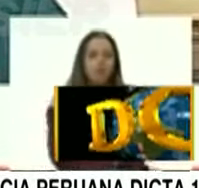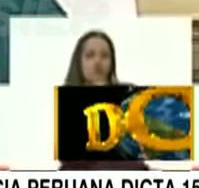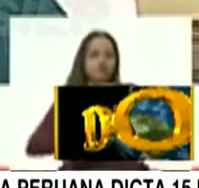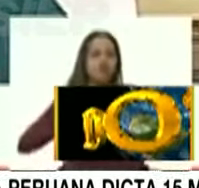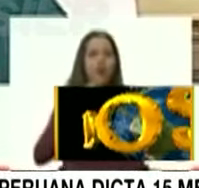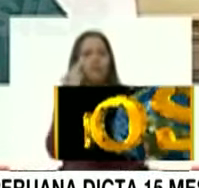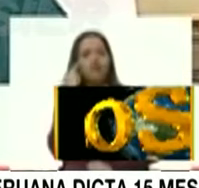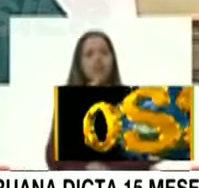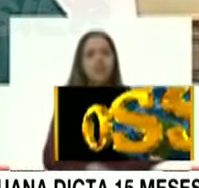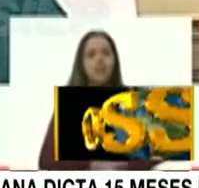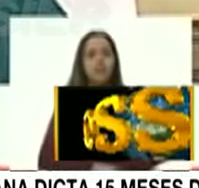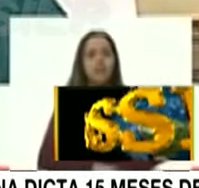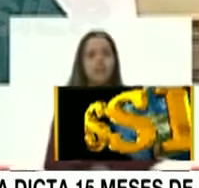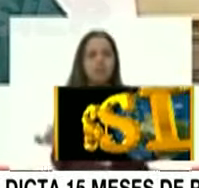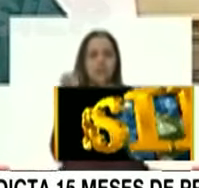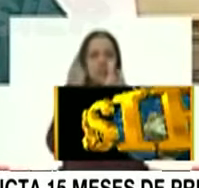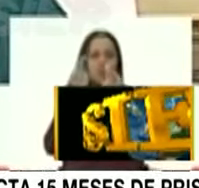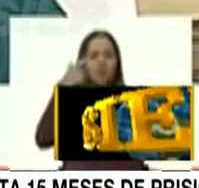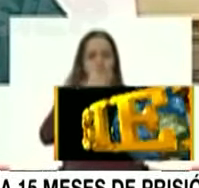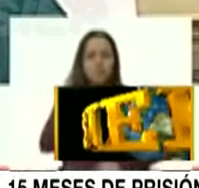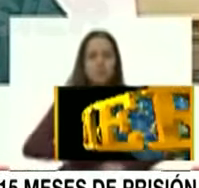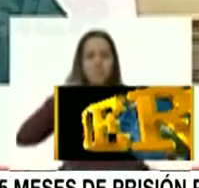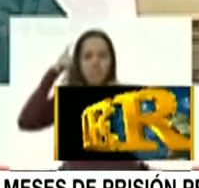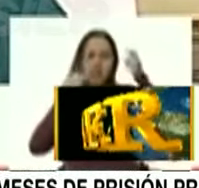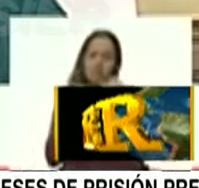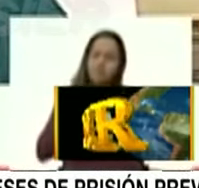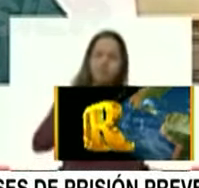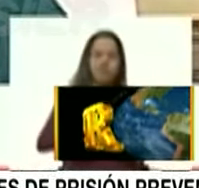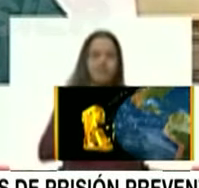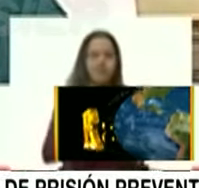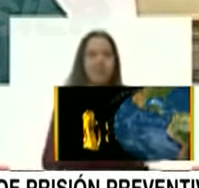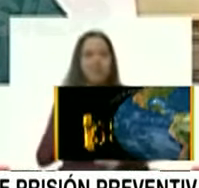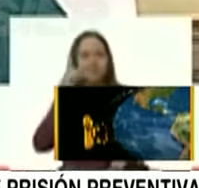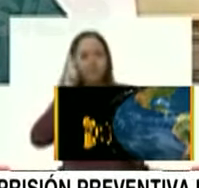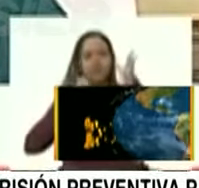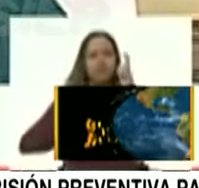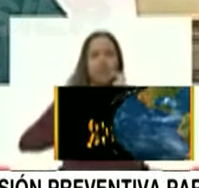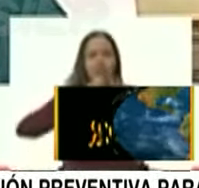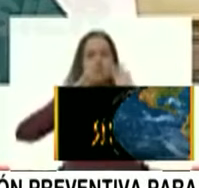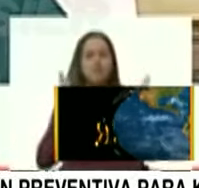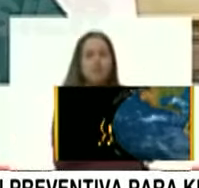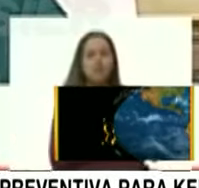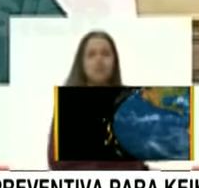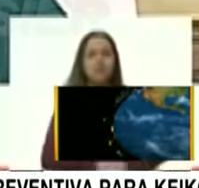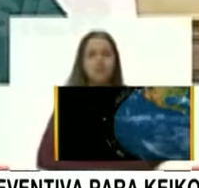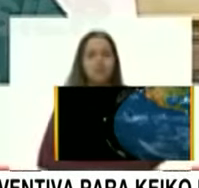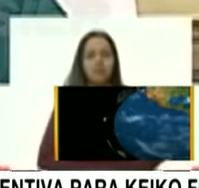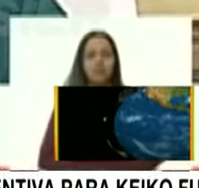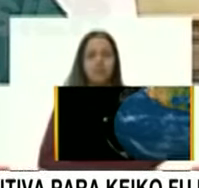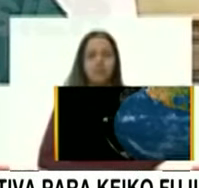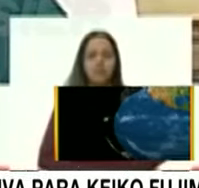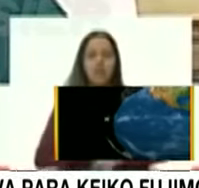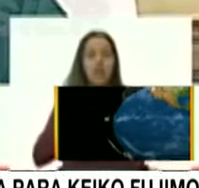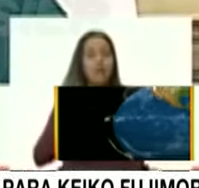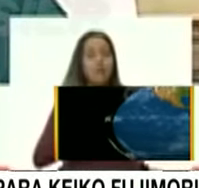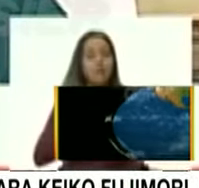nos inculcó y educó el comandante Chávez seguirá sonando y resonando en el mundo. Por eso